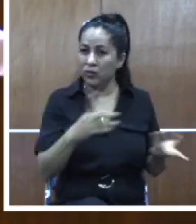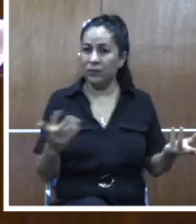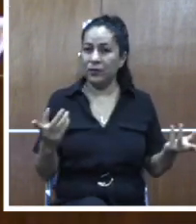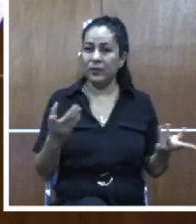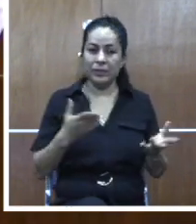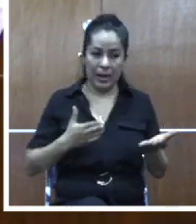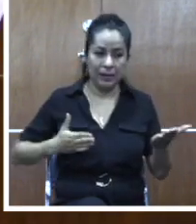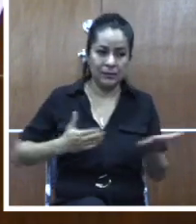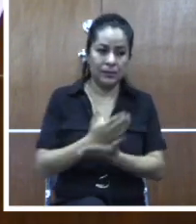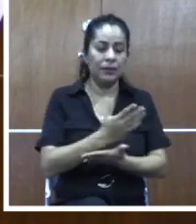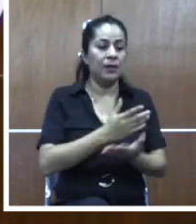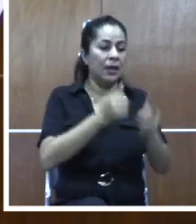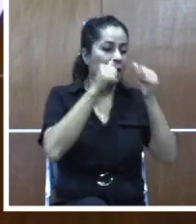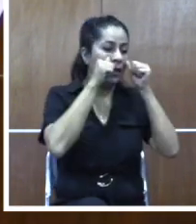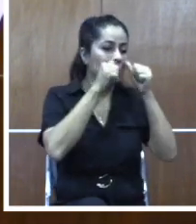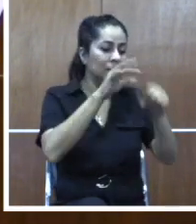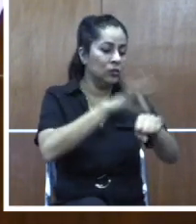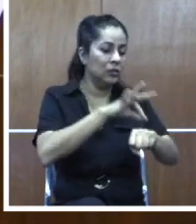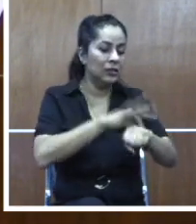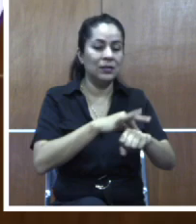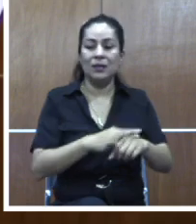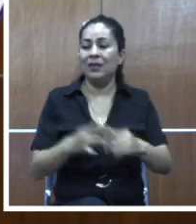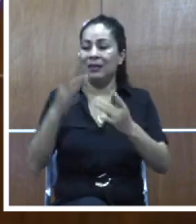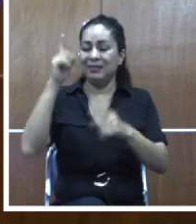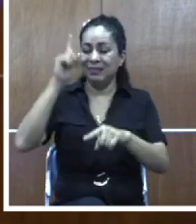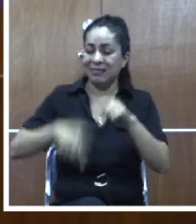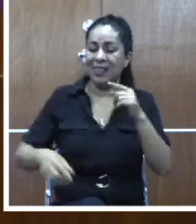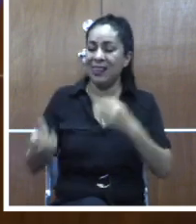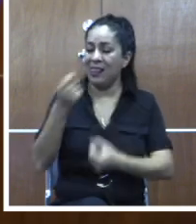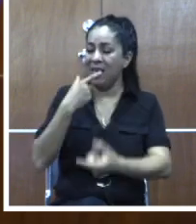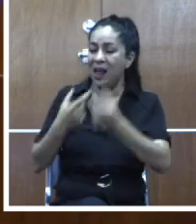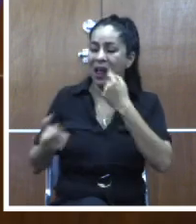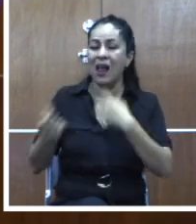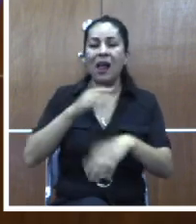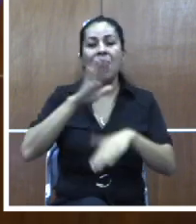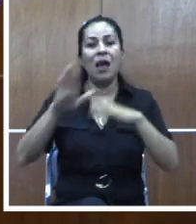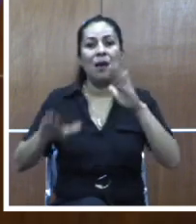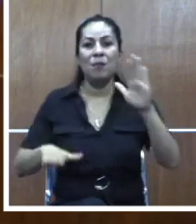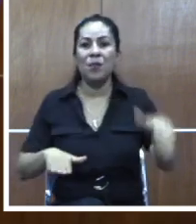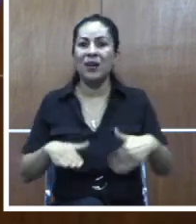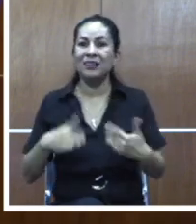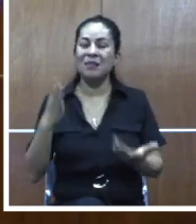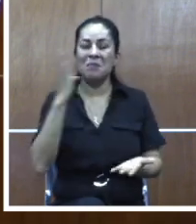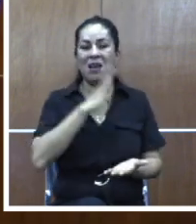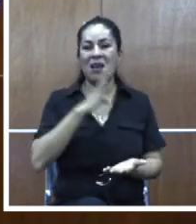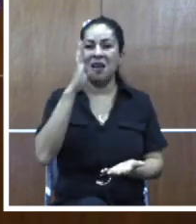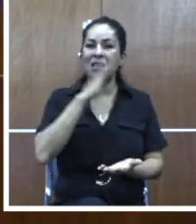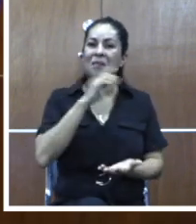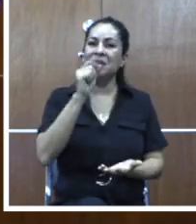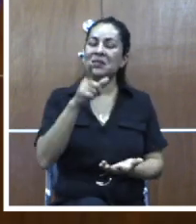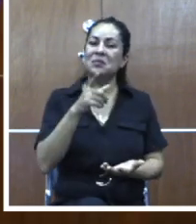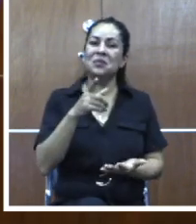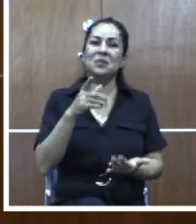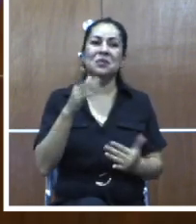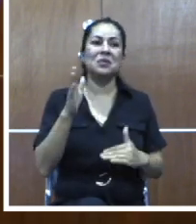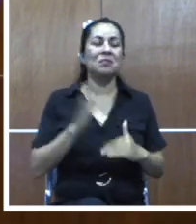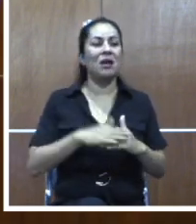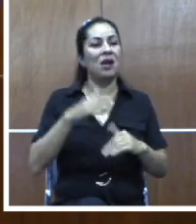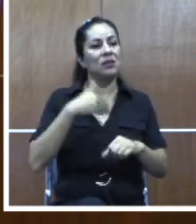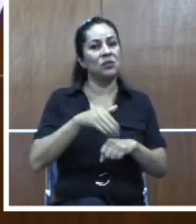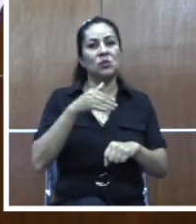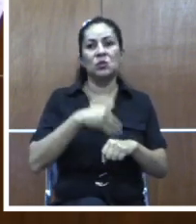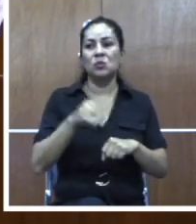a la atención sanitaria, el abandono de tratamientos, la muerte por toxicidad y las mayores tasas